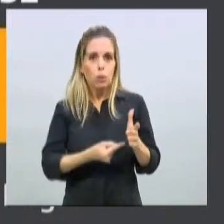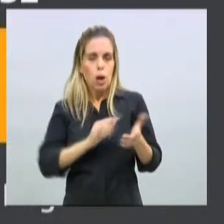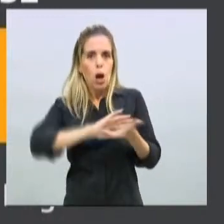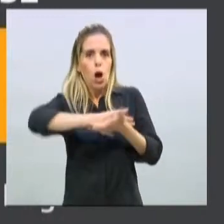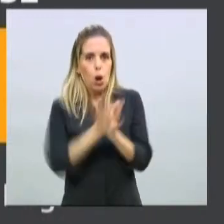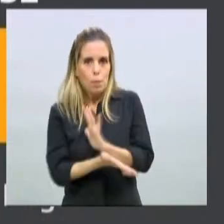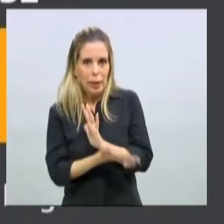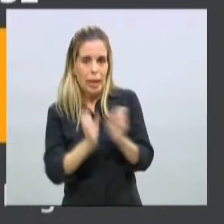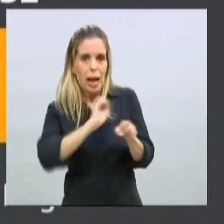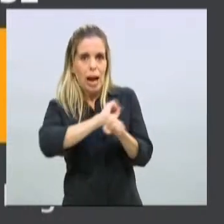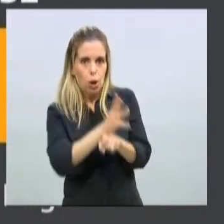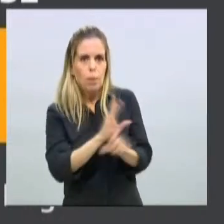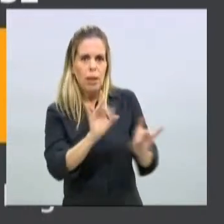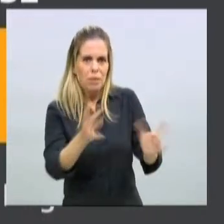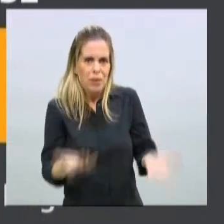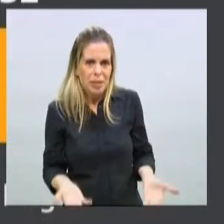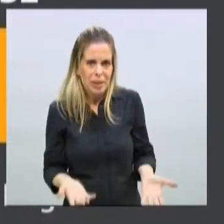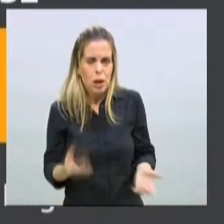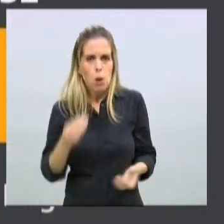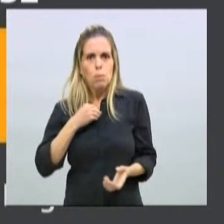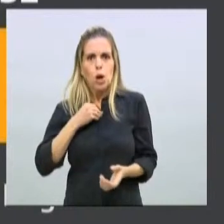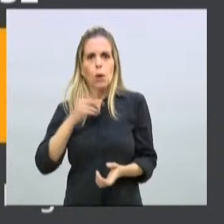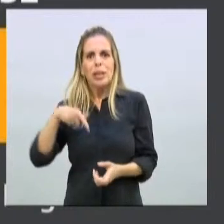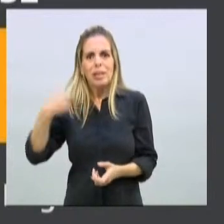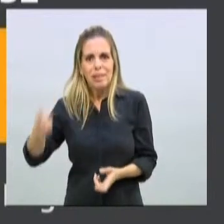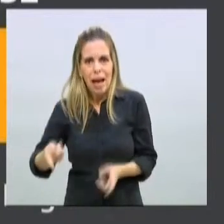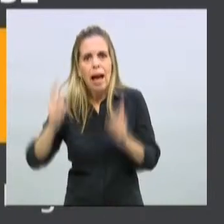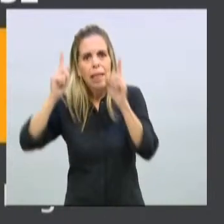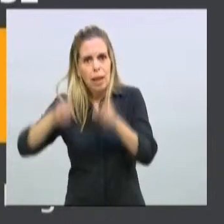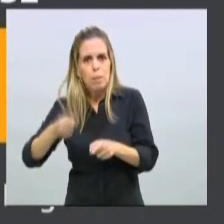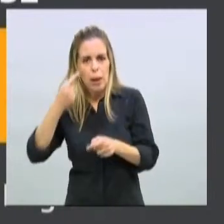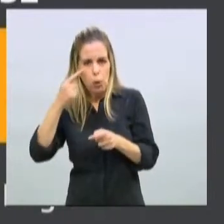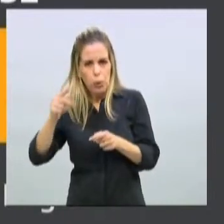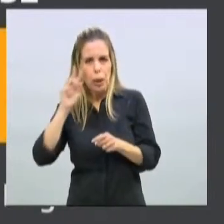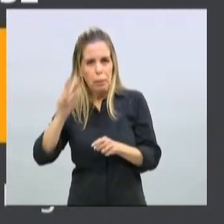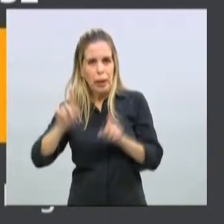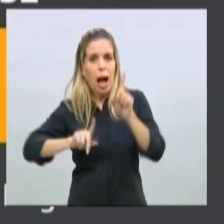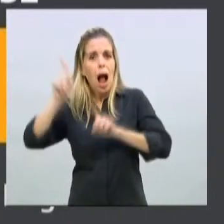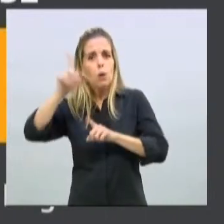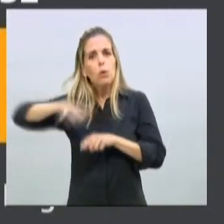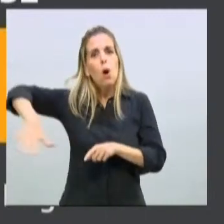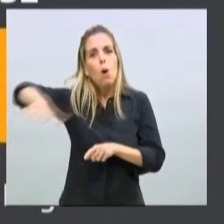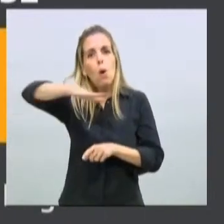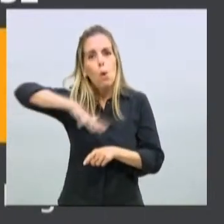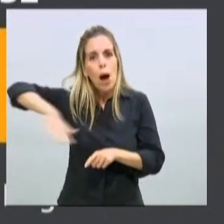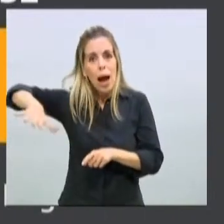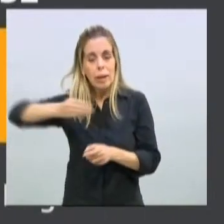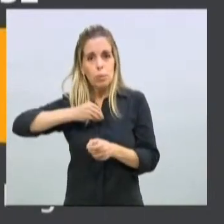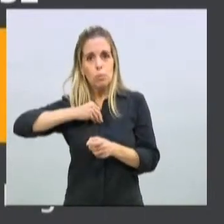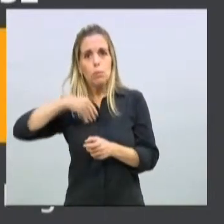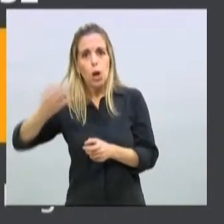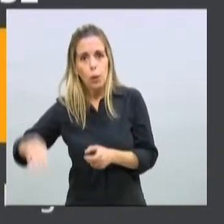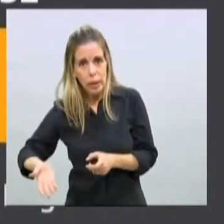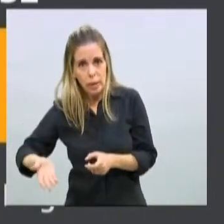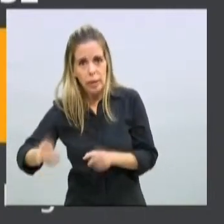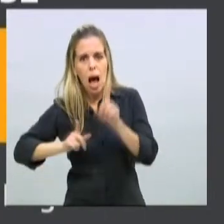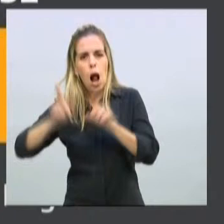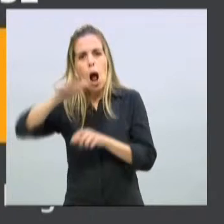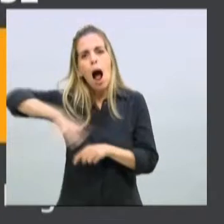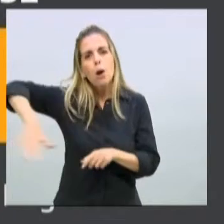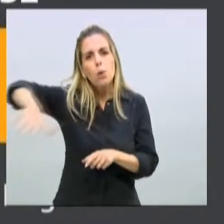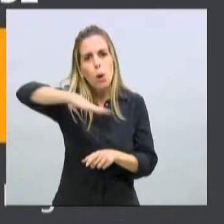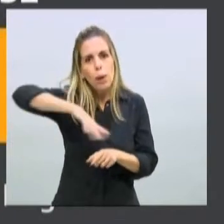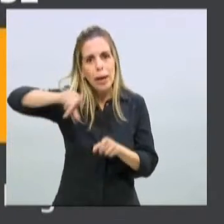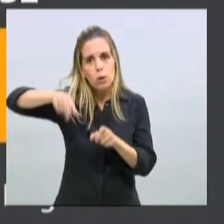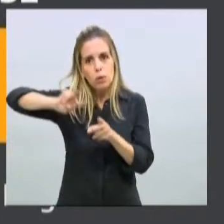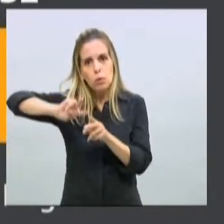revisan, por ejemplo, el resto de la provincia de Buenos Aires, fíjense, hay lugares de la provincia de Buenos Aires donde la